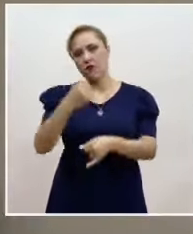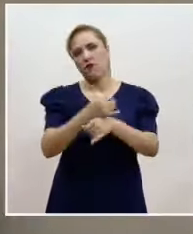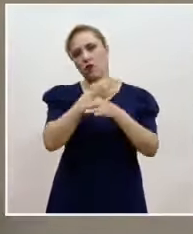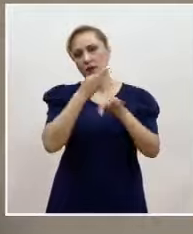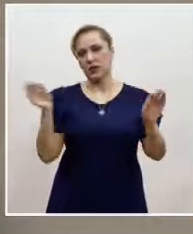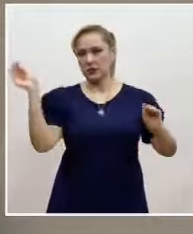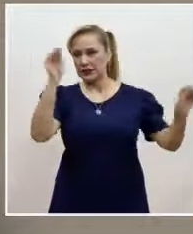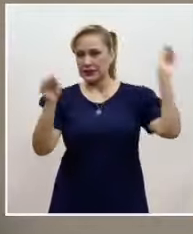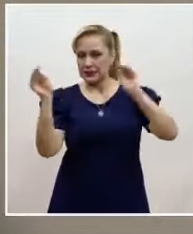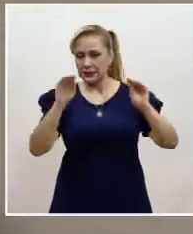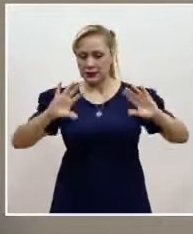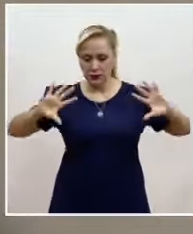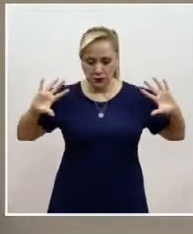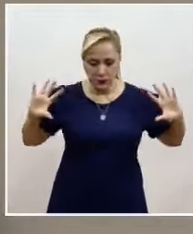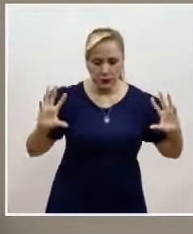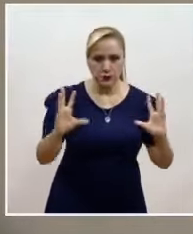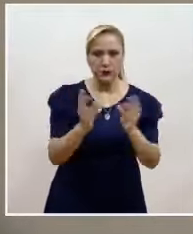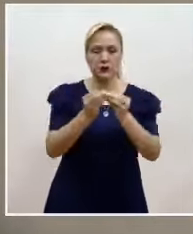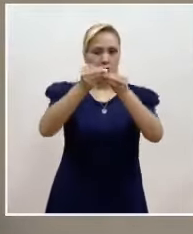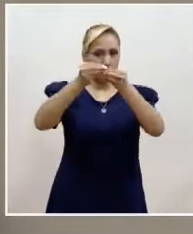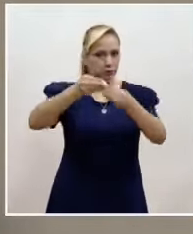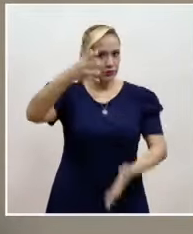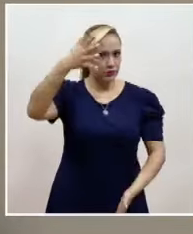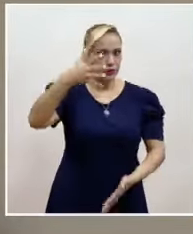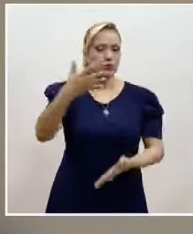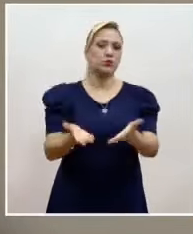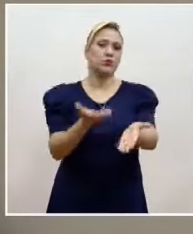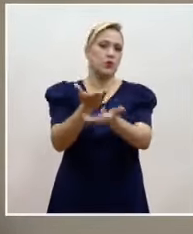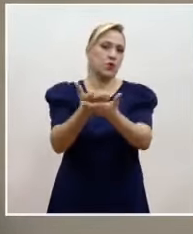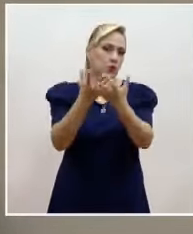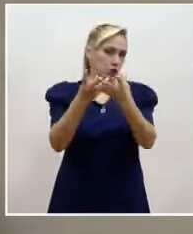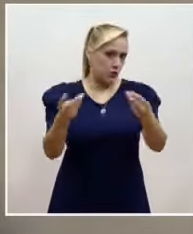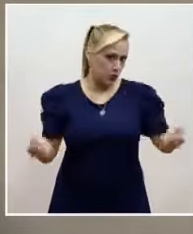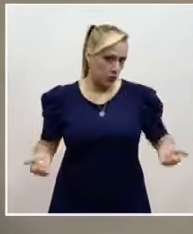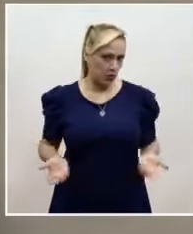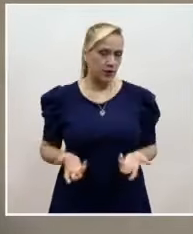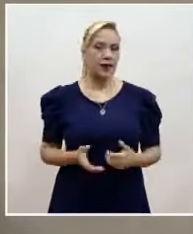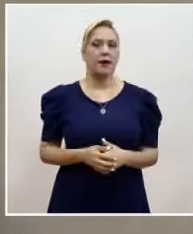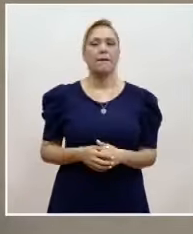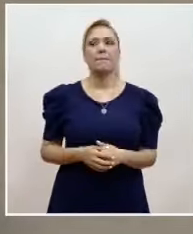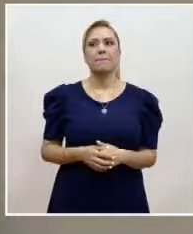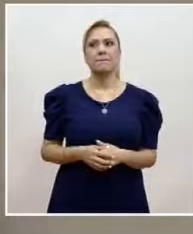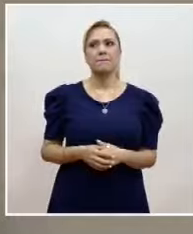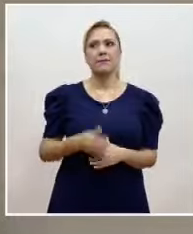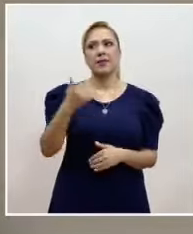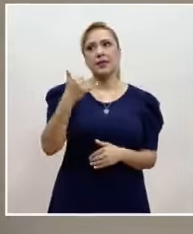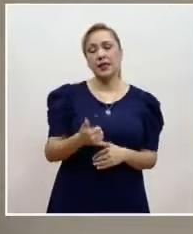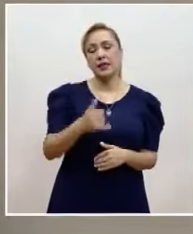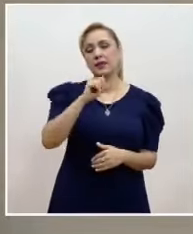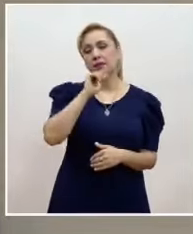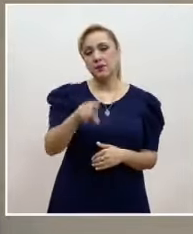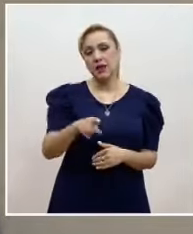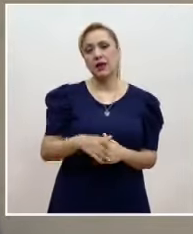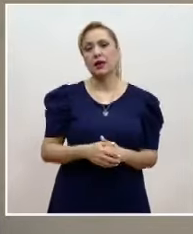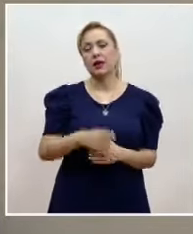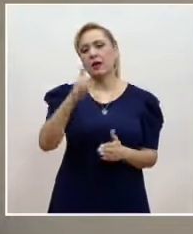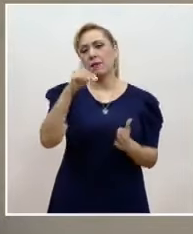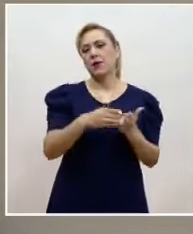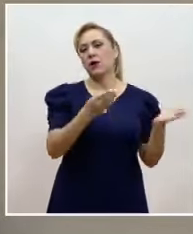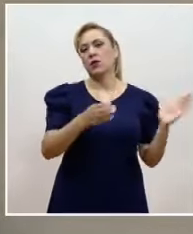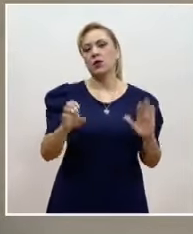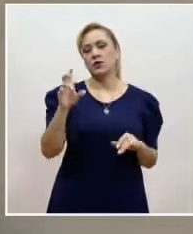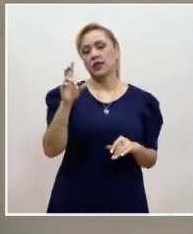poder sistematizar y dar una solución, proponer una solución, por supuesto, no resolver. Y bueno, a ver, estamos hablando de